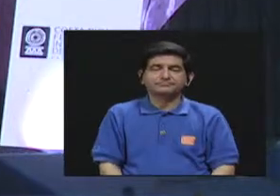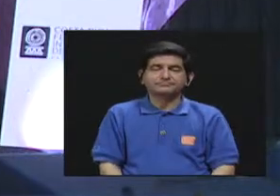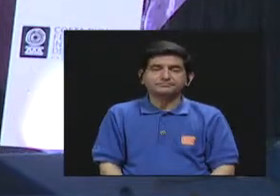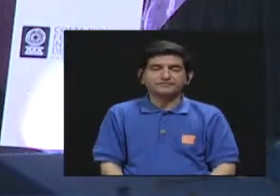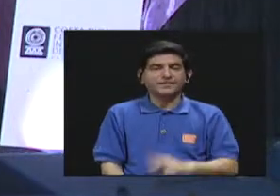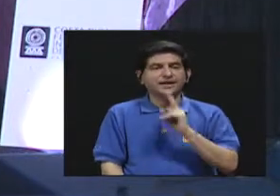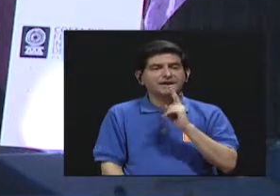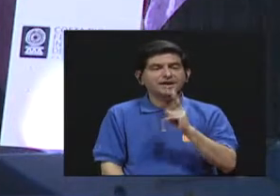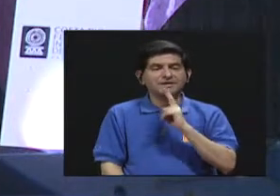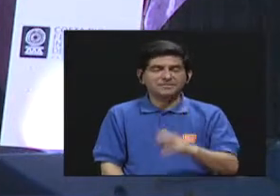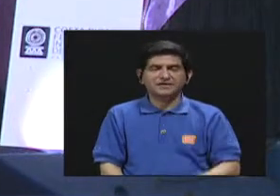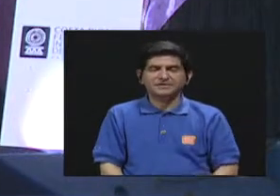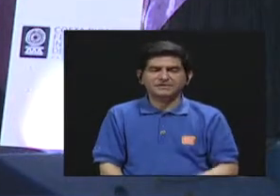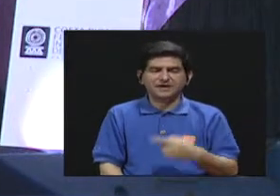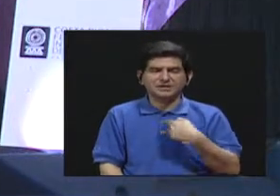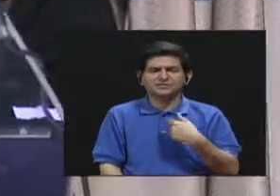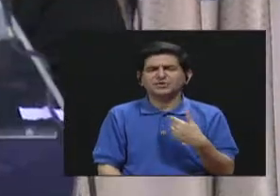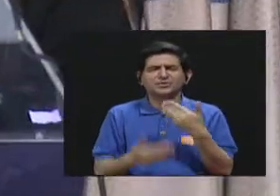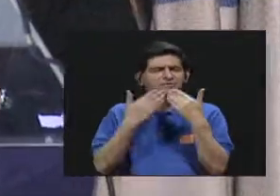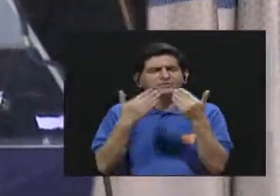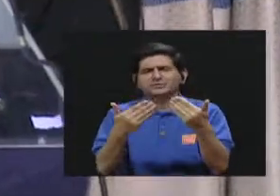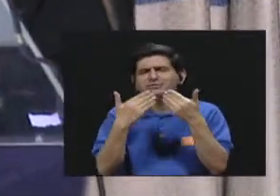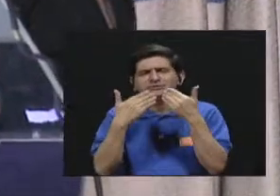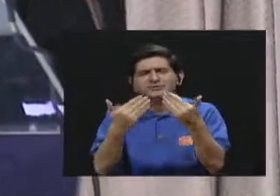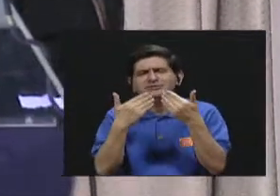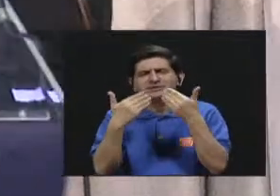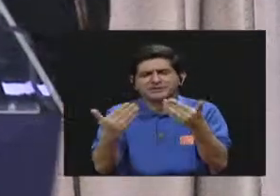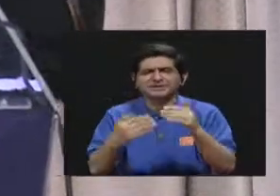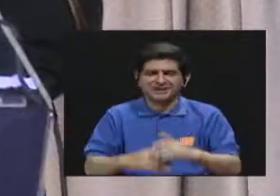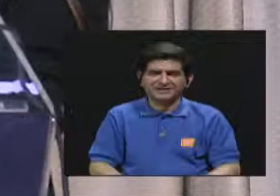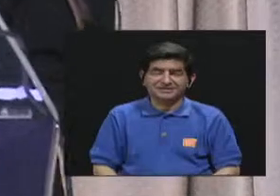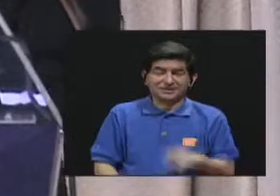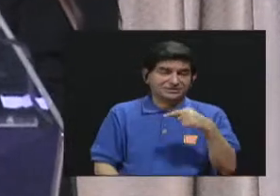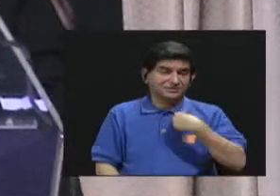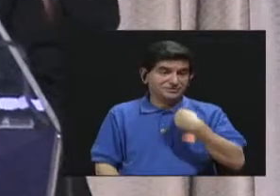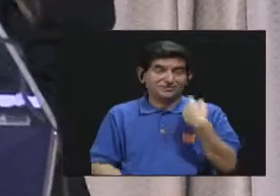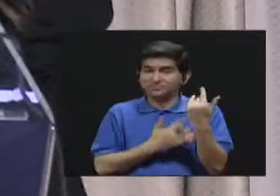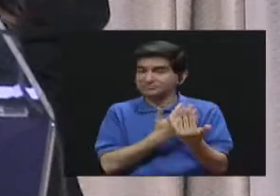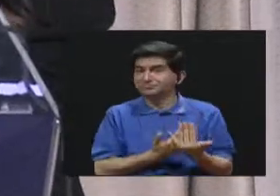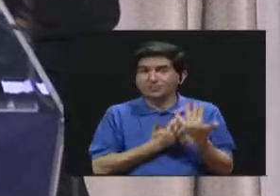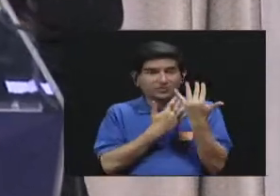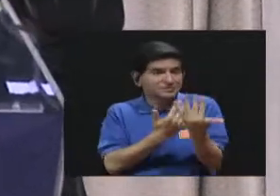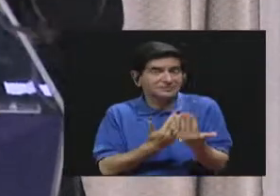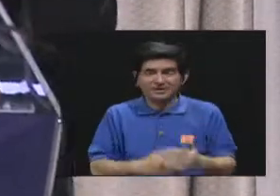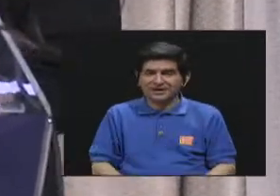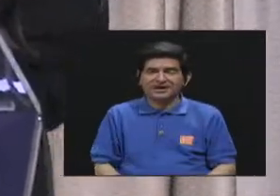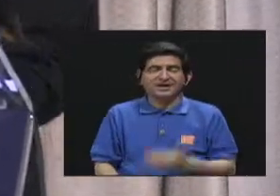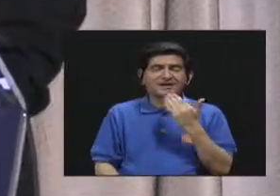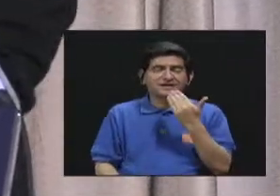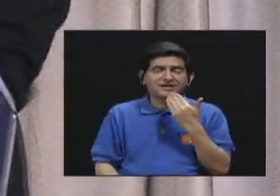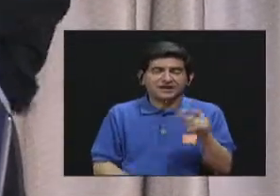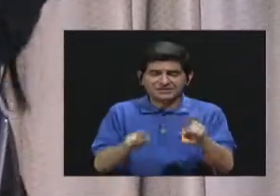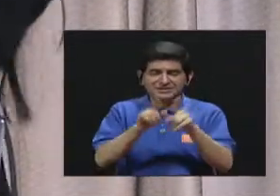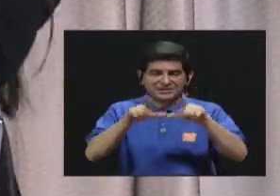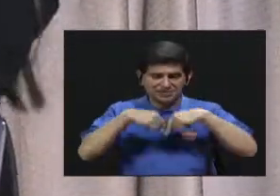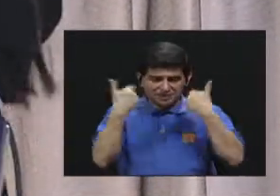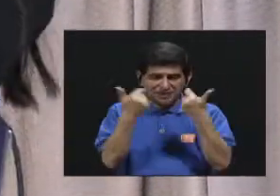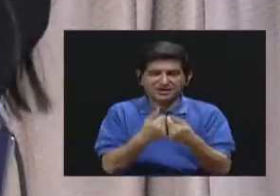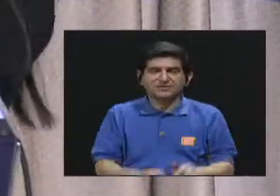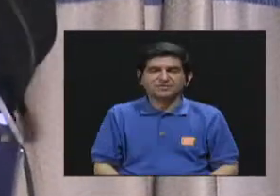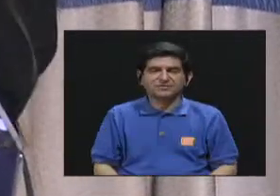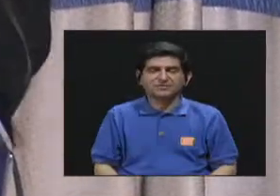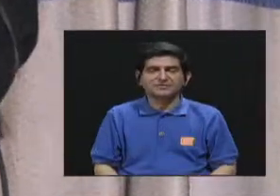En realidad nada más como demasiadas gracias. Eso es como muy inesperado y gracias a la banda, escuchen a